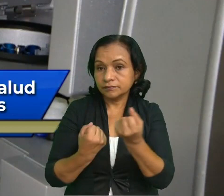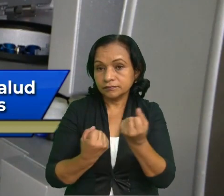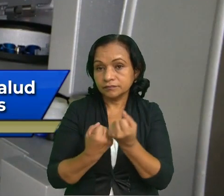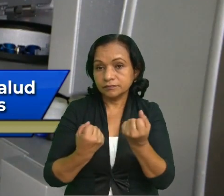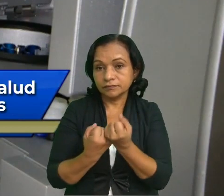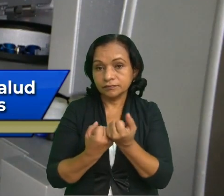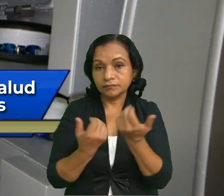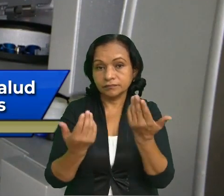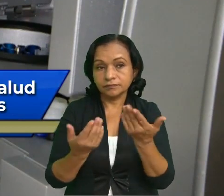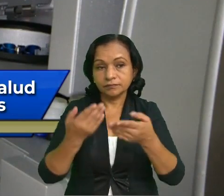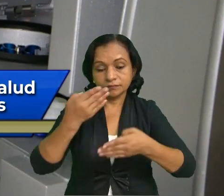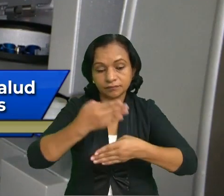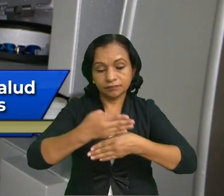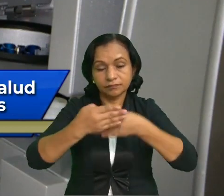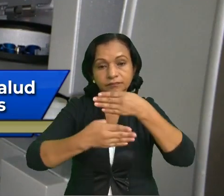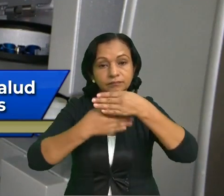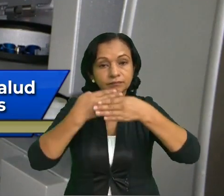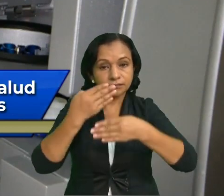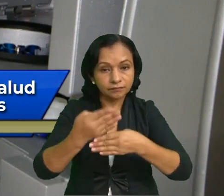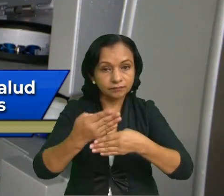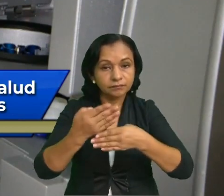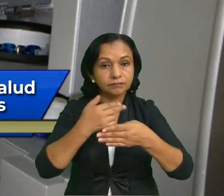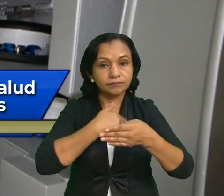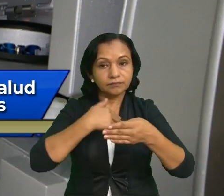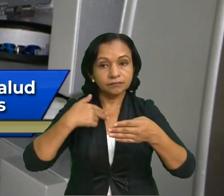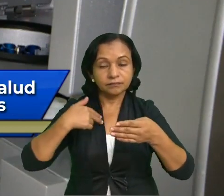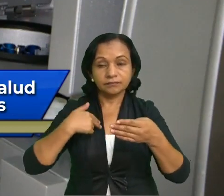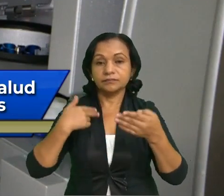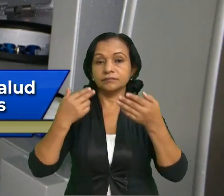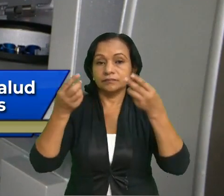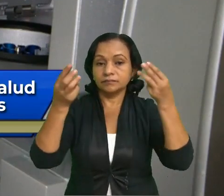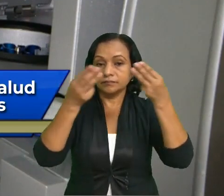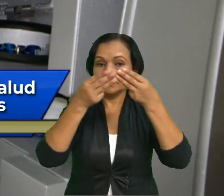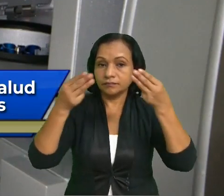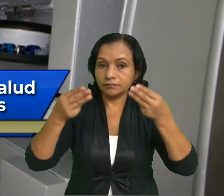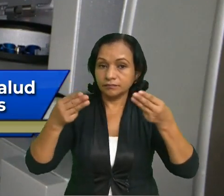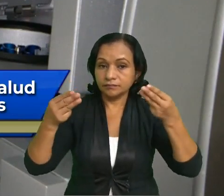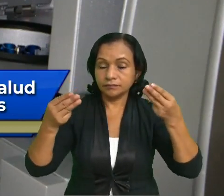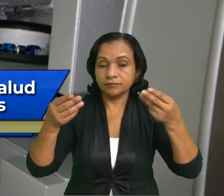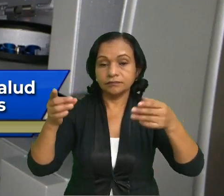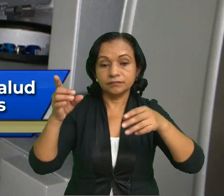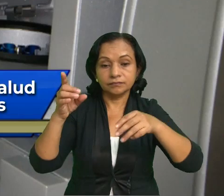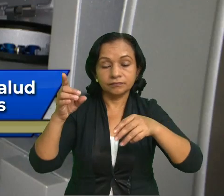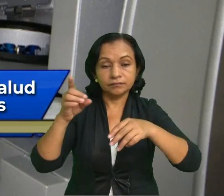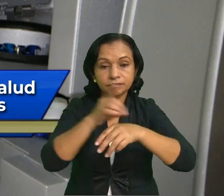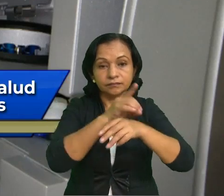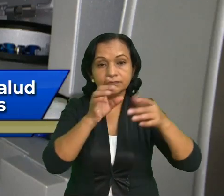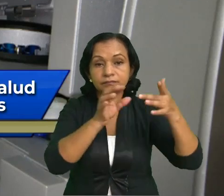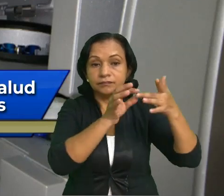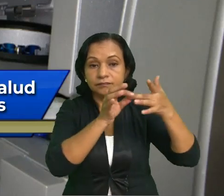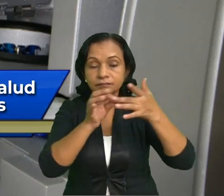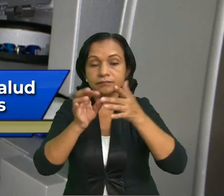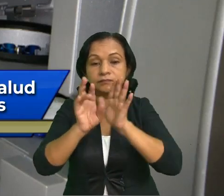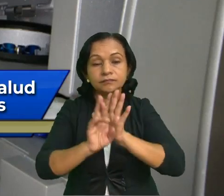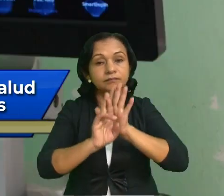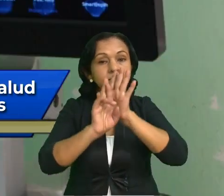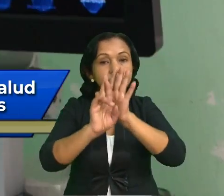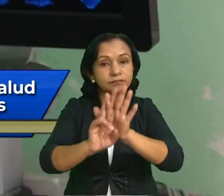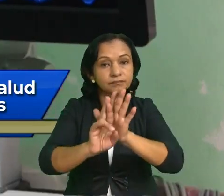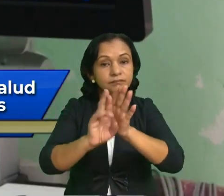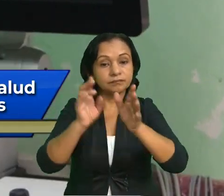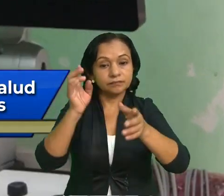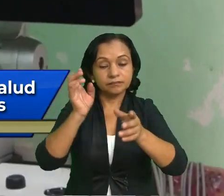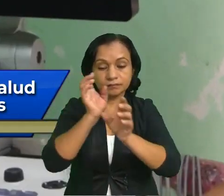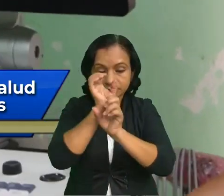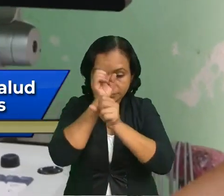solamente a construir sino que habilitar con equipos técnicos avanzados y modernos para poder dar respuesta tanto en la parte de